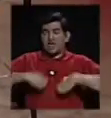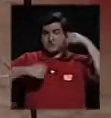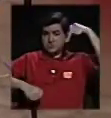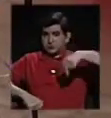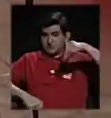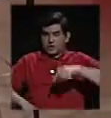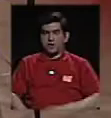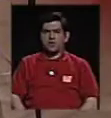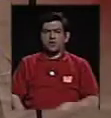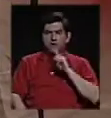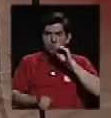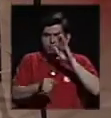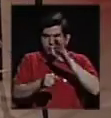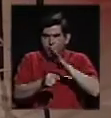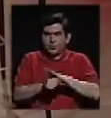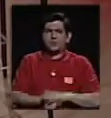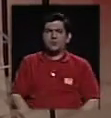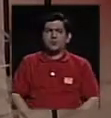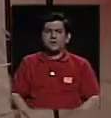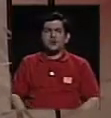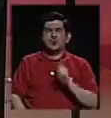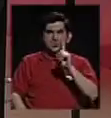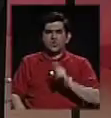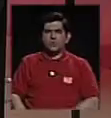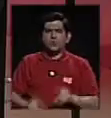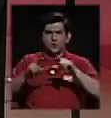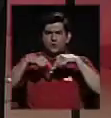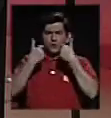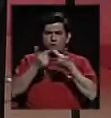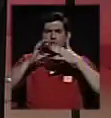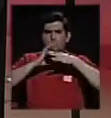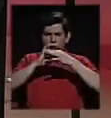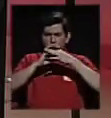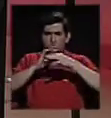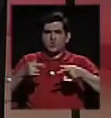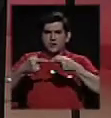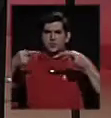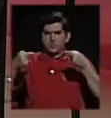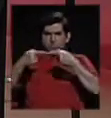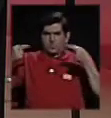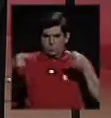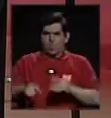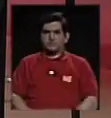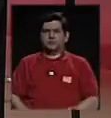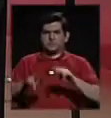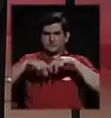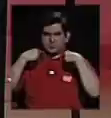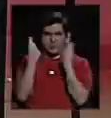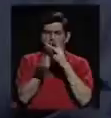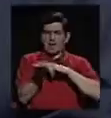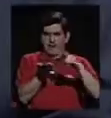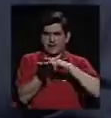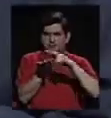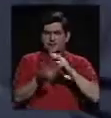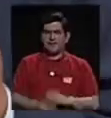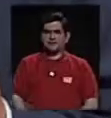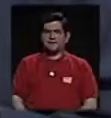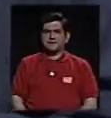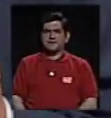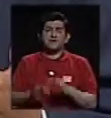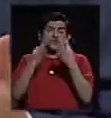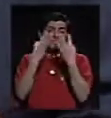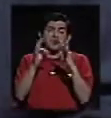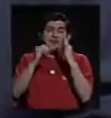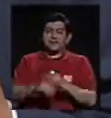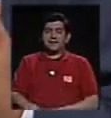día para que se logre conformar una coalición opositora que enfrente al Partido de Liberación Nacional y trate